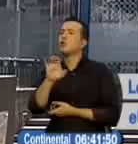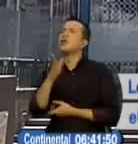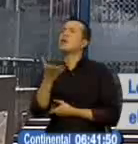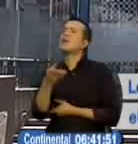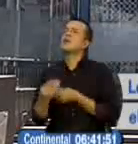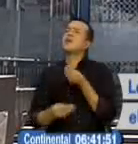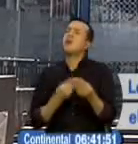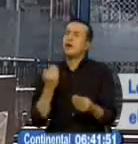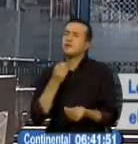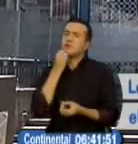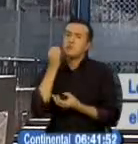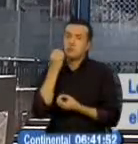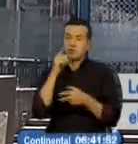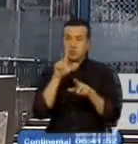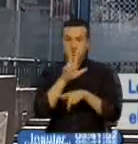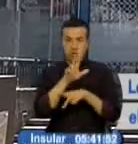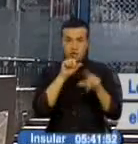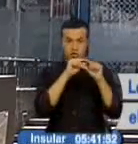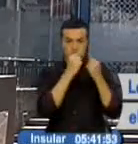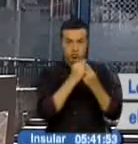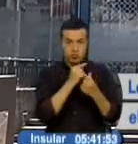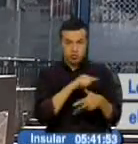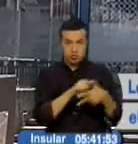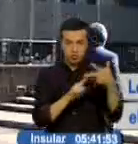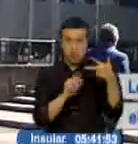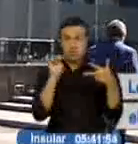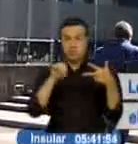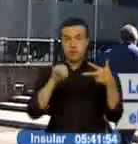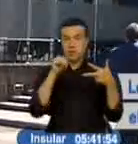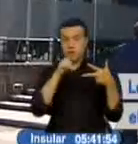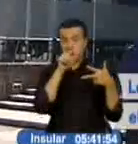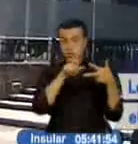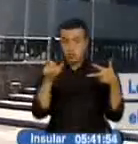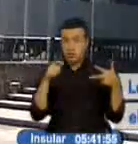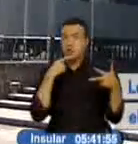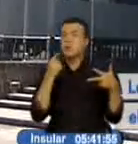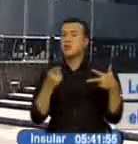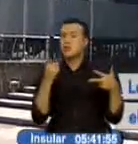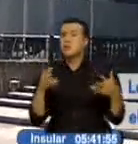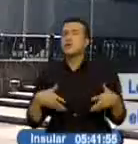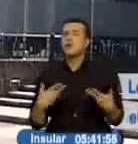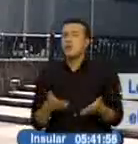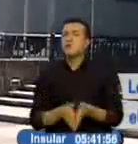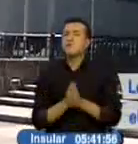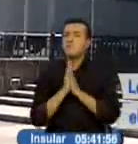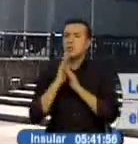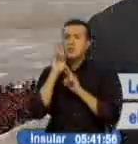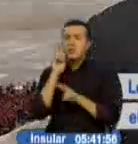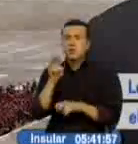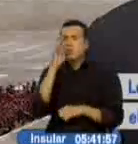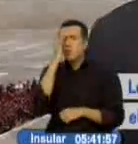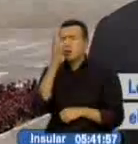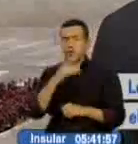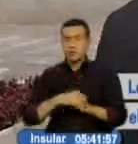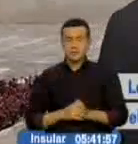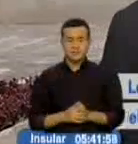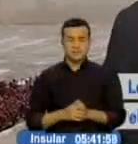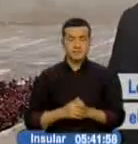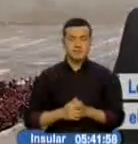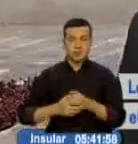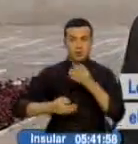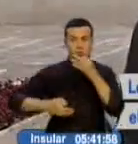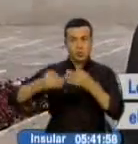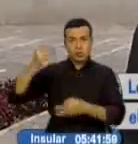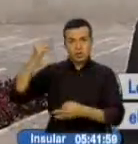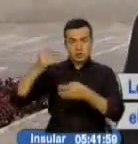llamados en 3 grupos. Quienes estuvieron citados para este martes detallaron las razones por las que se solicitó la investigación. Del juicio que le